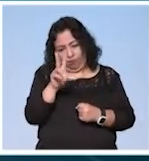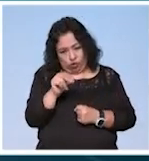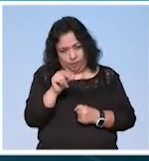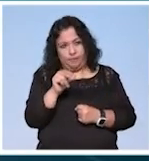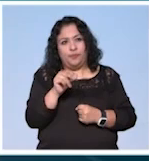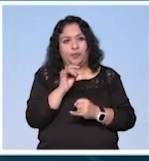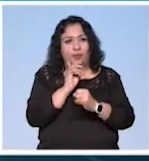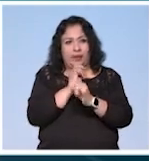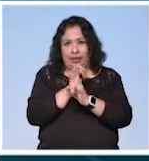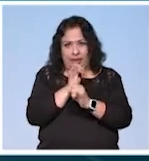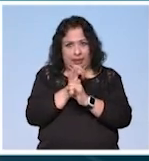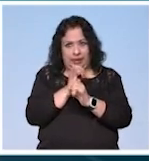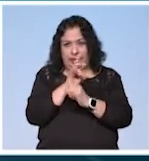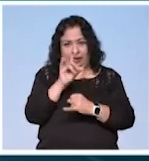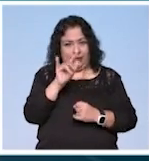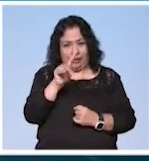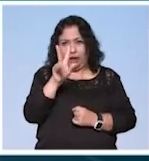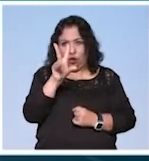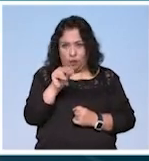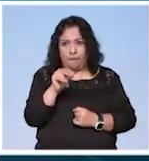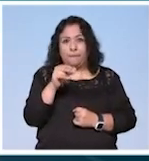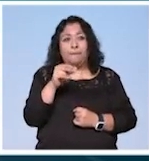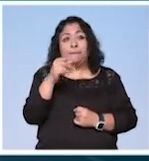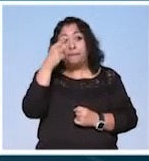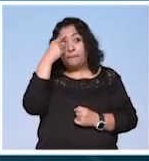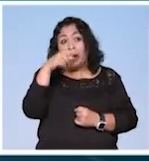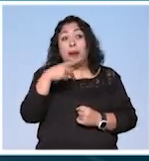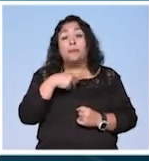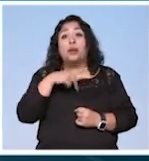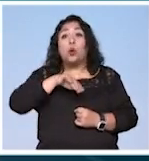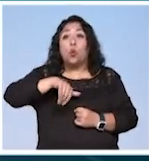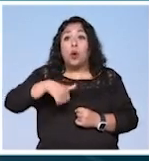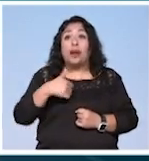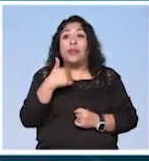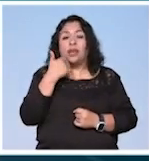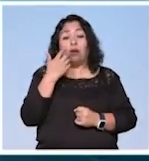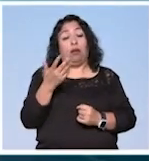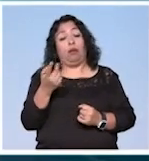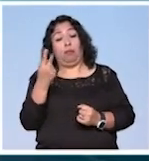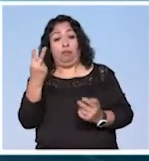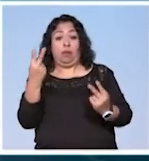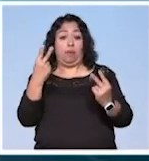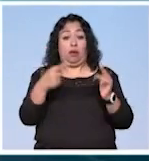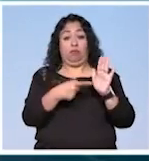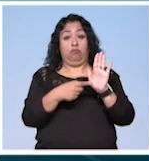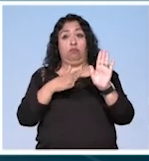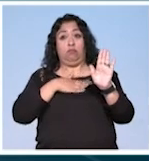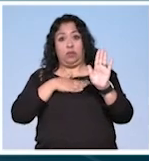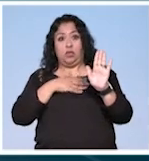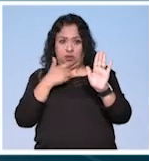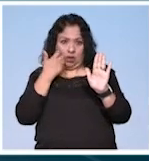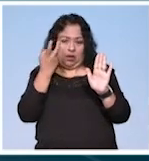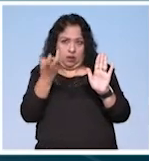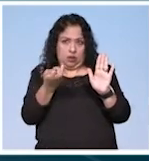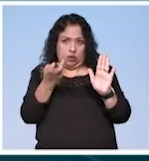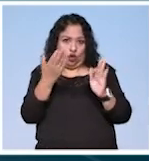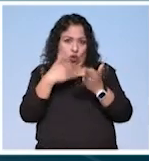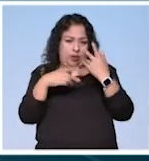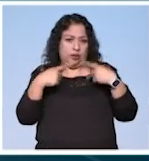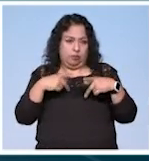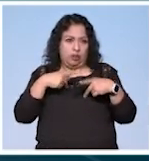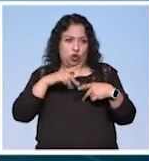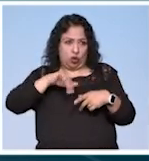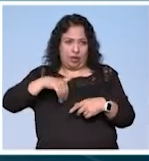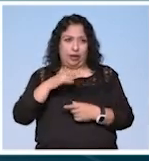y como y como para un coleccionista que quiere lucir lo que tiene que finalmente eso es lo que quieren todos los